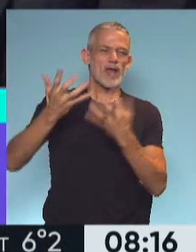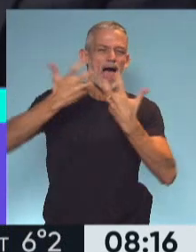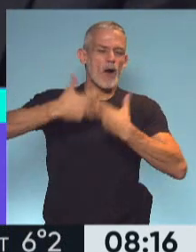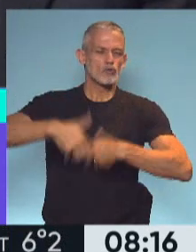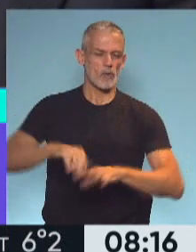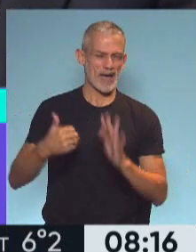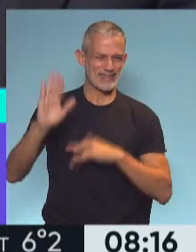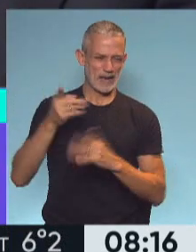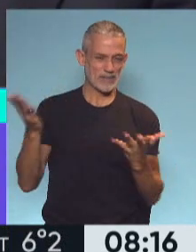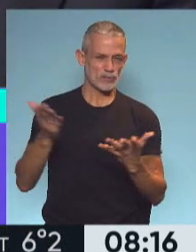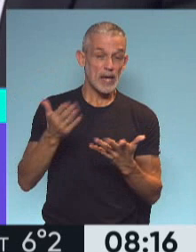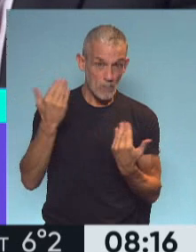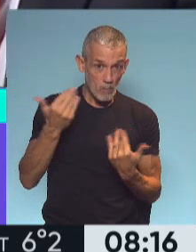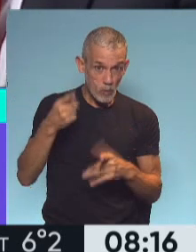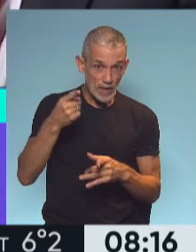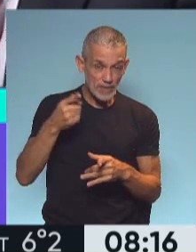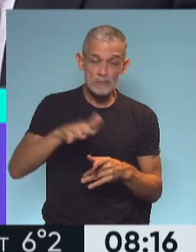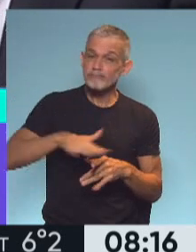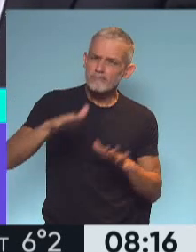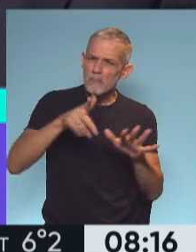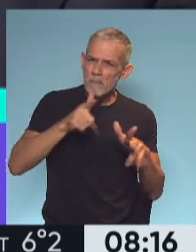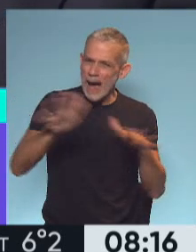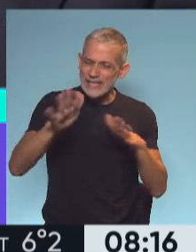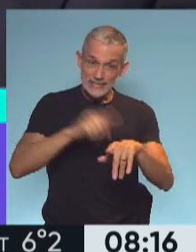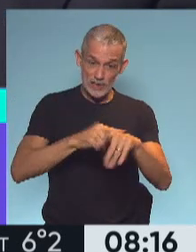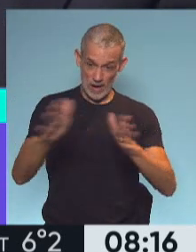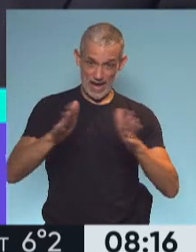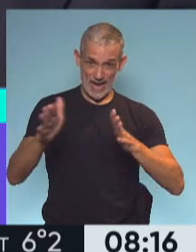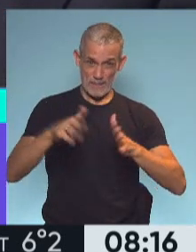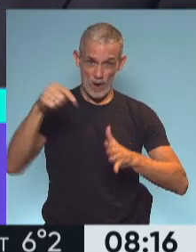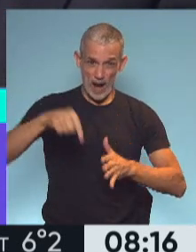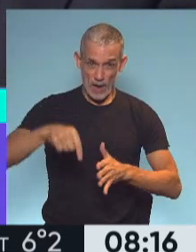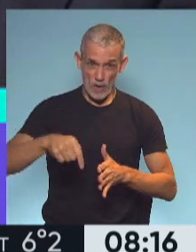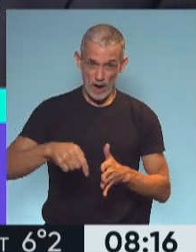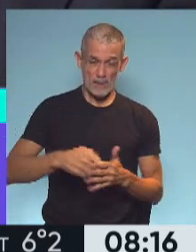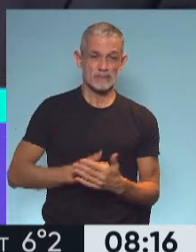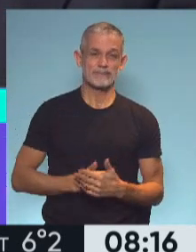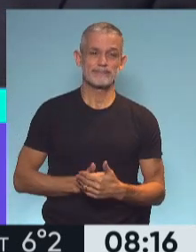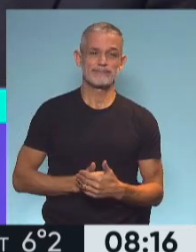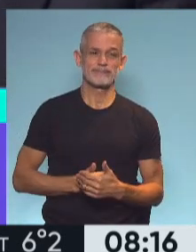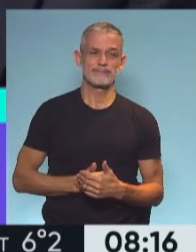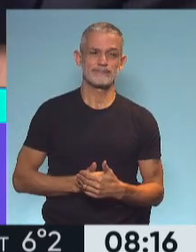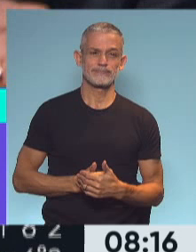¿Es imposible imaginar un escenario similar en estas circunstancias?